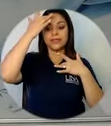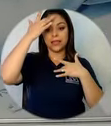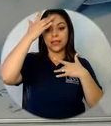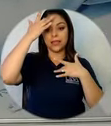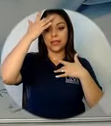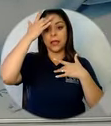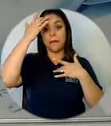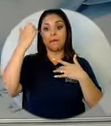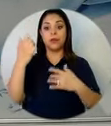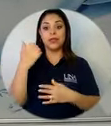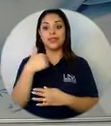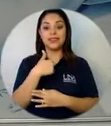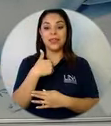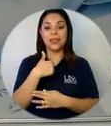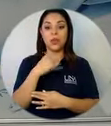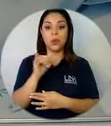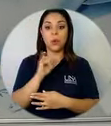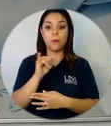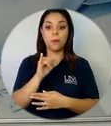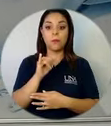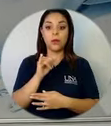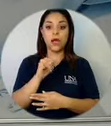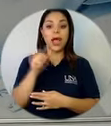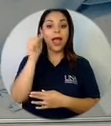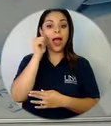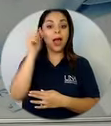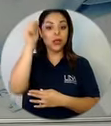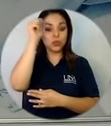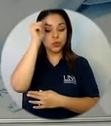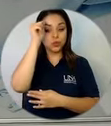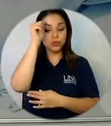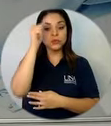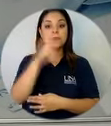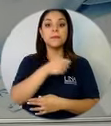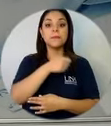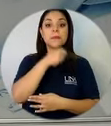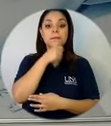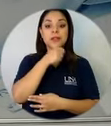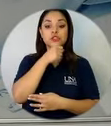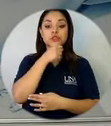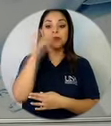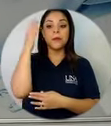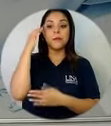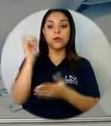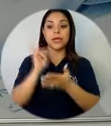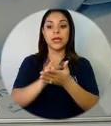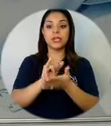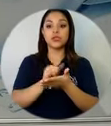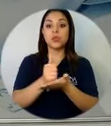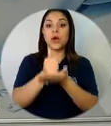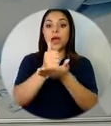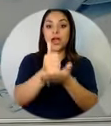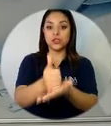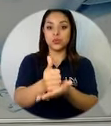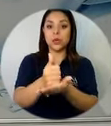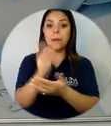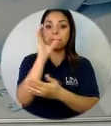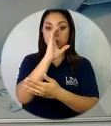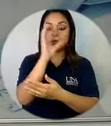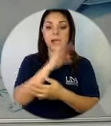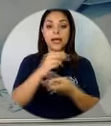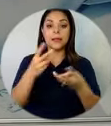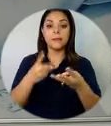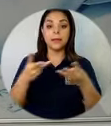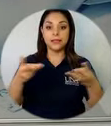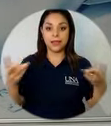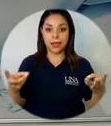una discusión aún más seria de redes de cuidado para personas adultas mayores, porque esto permitiría materializar una